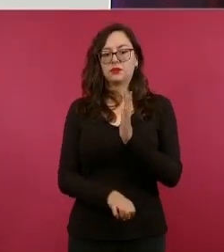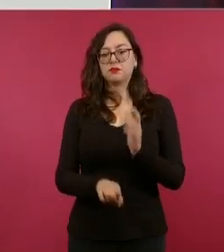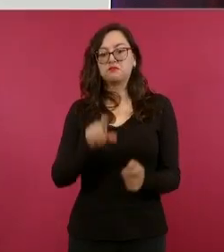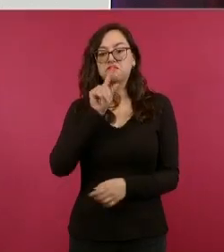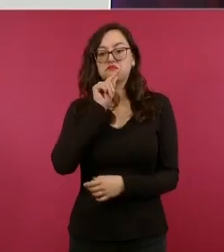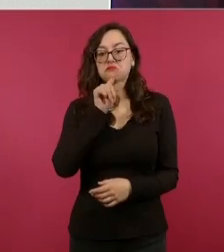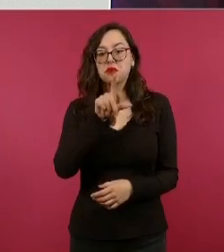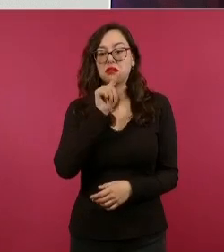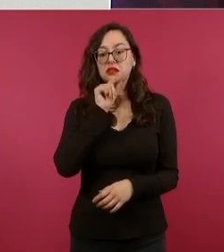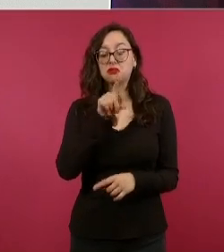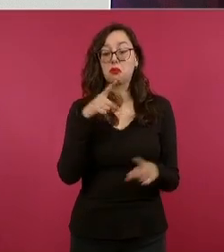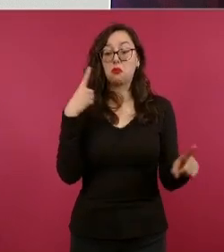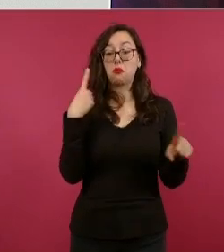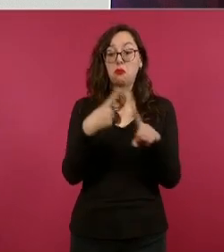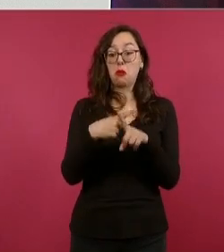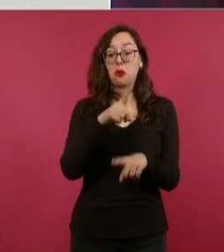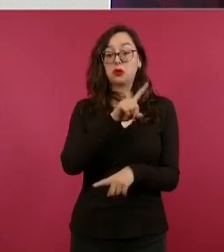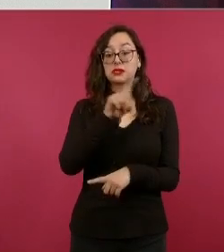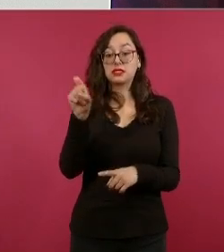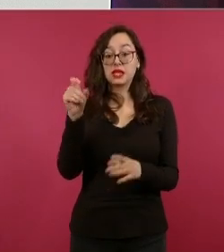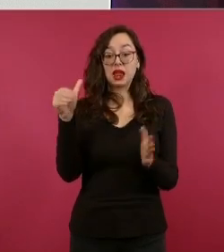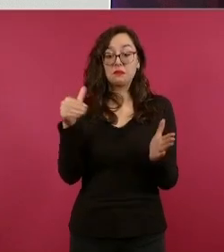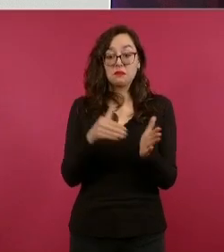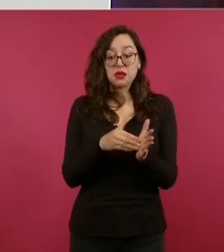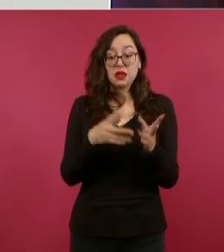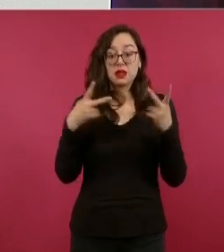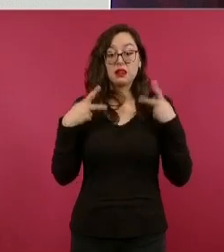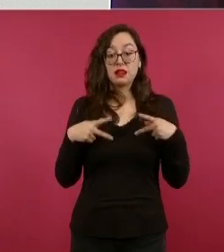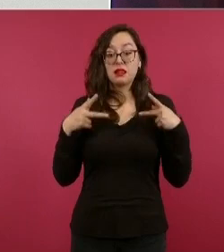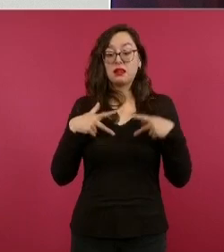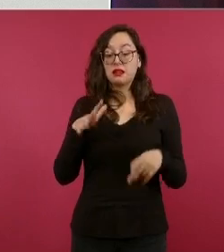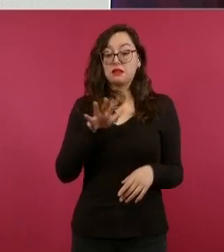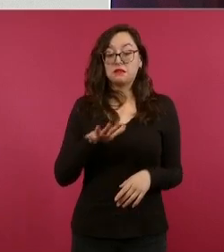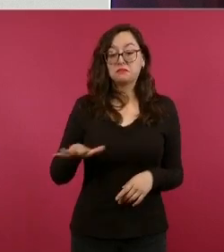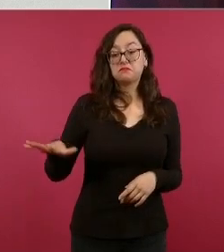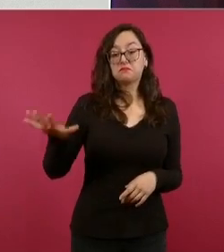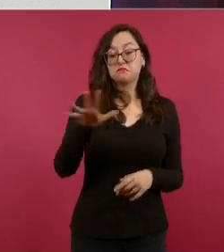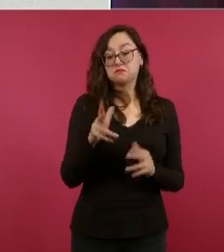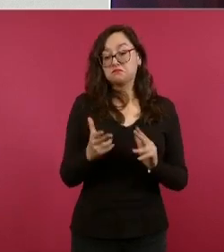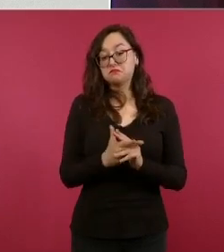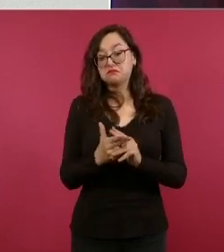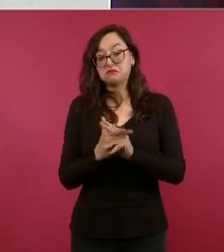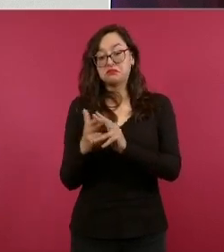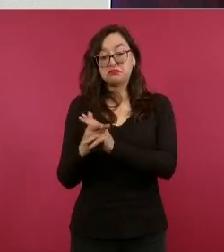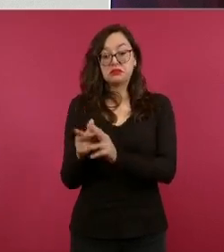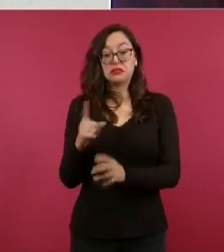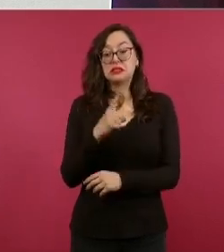Ciento ocho.